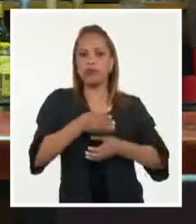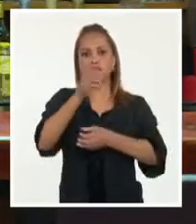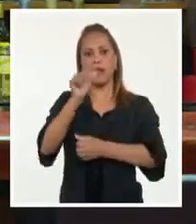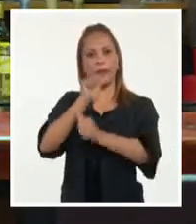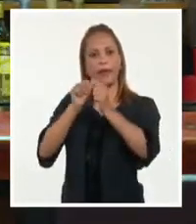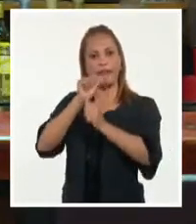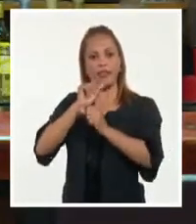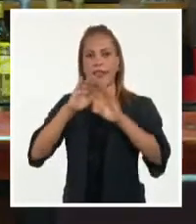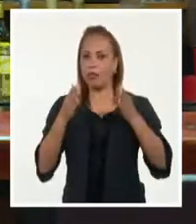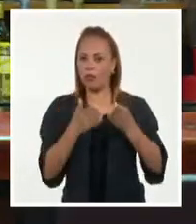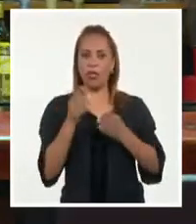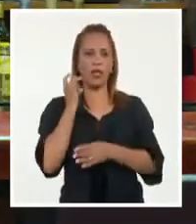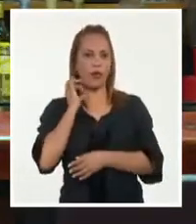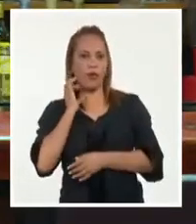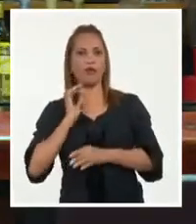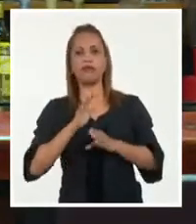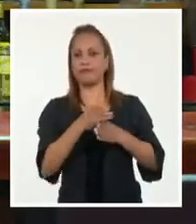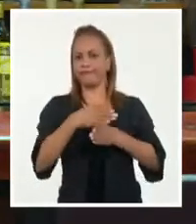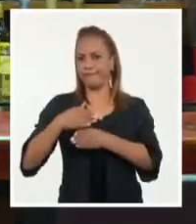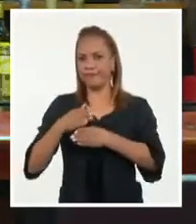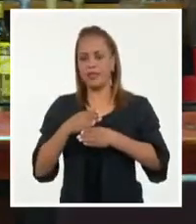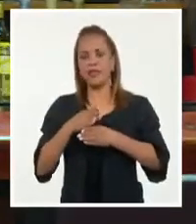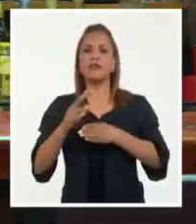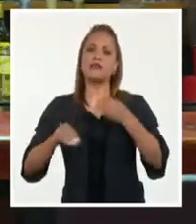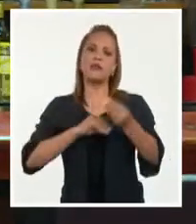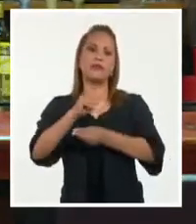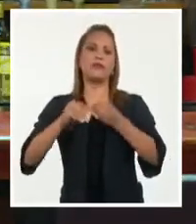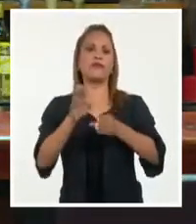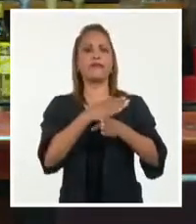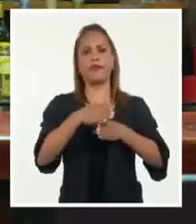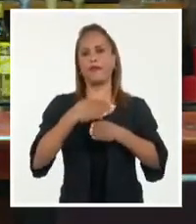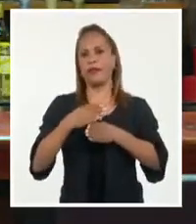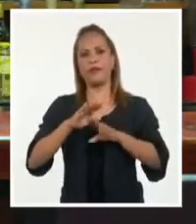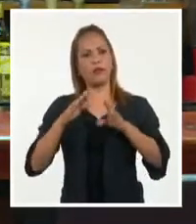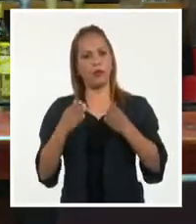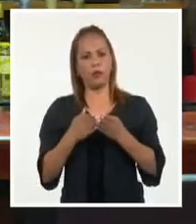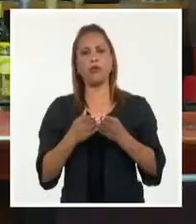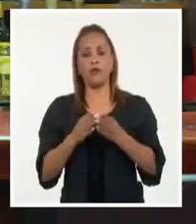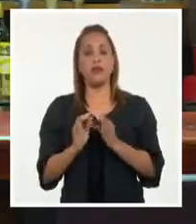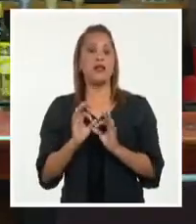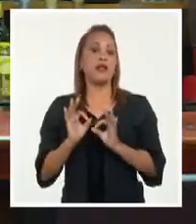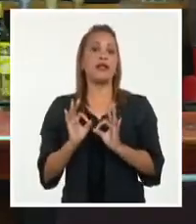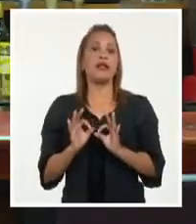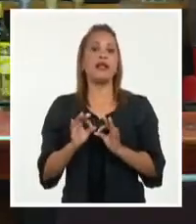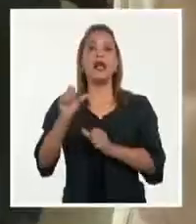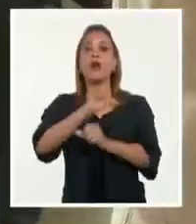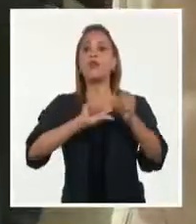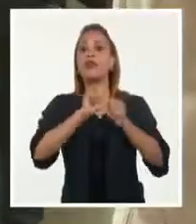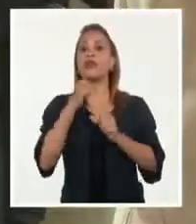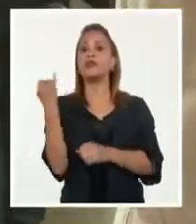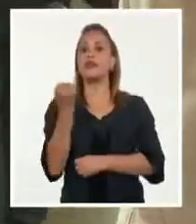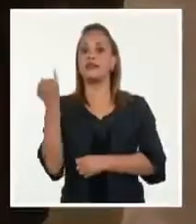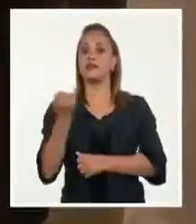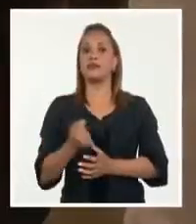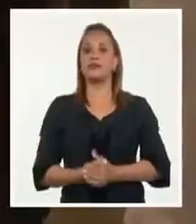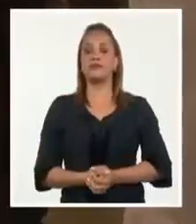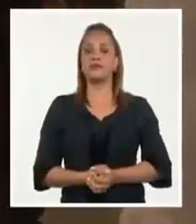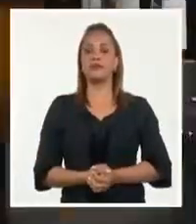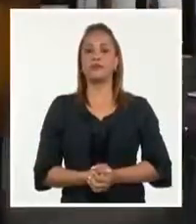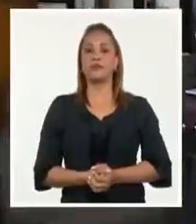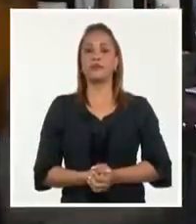más posiblemente estamos cambiando el sistema de colaboración y de transformación en cuanto a la costaría internacional durante la coordenada se